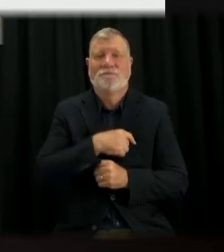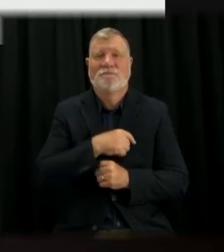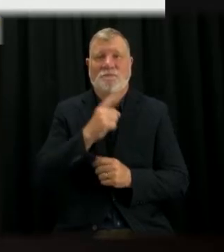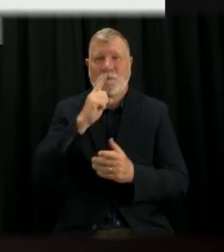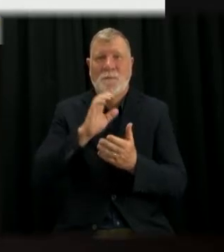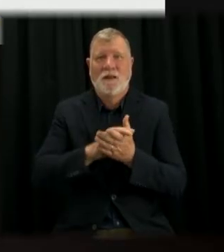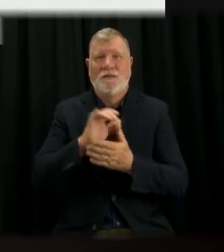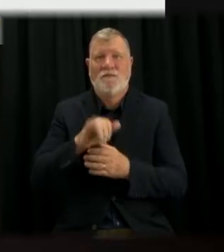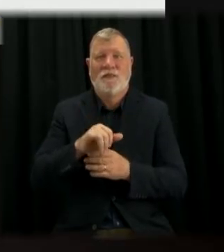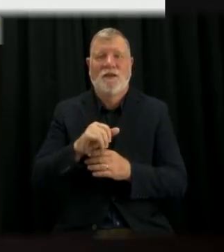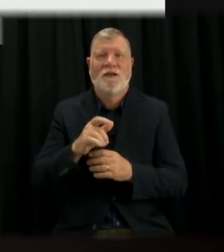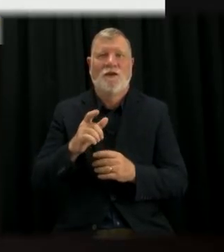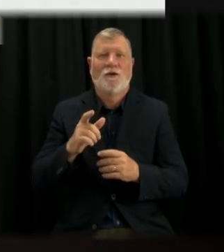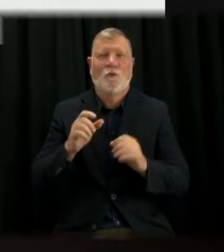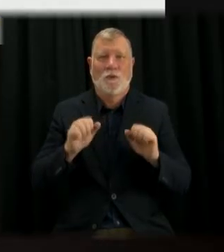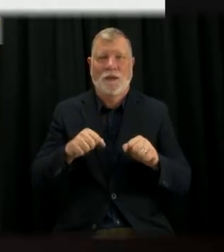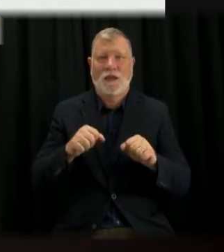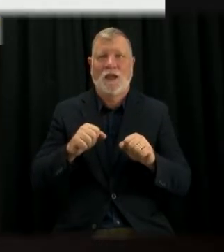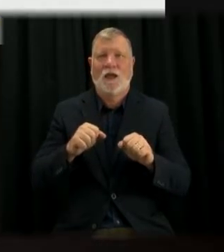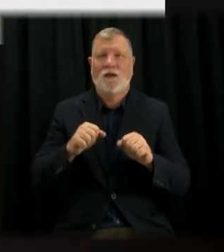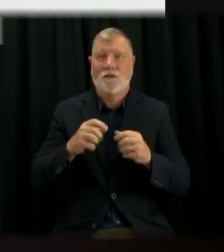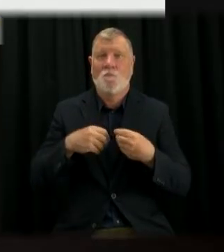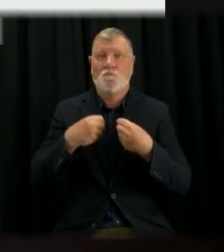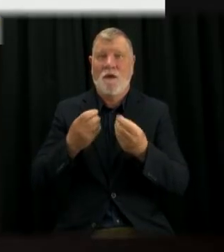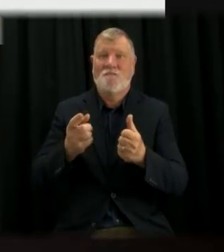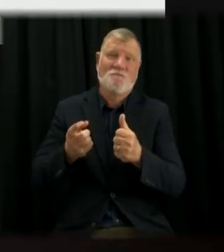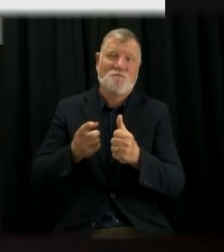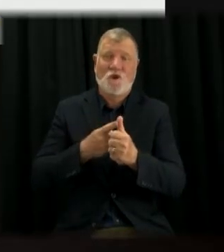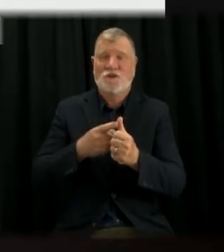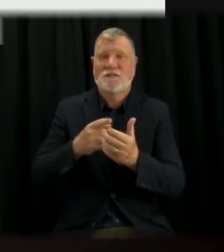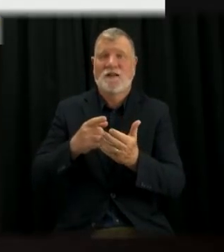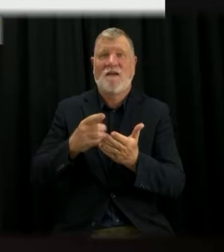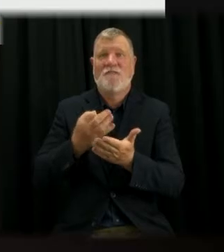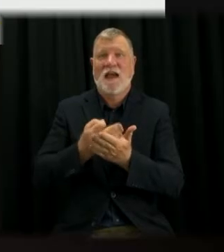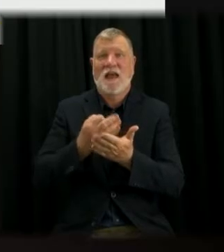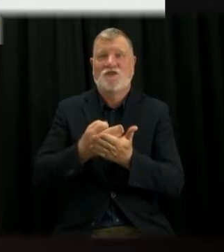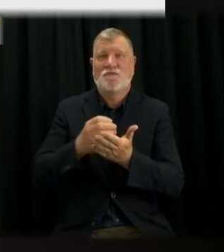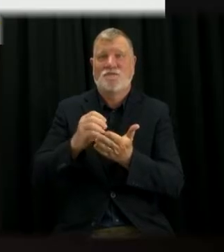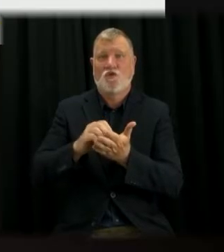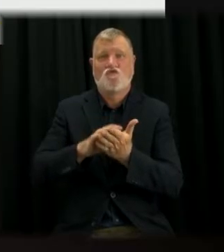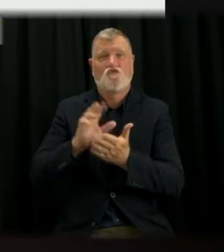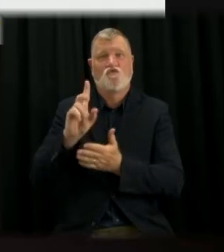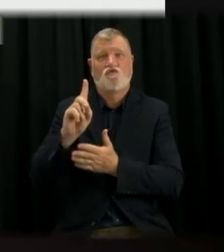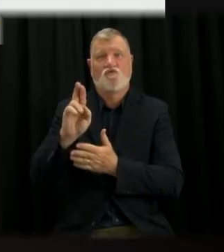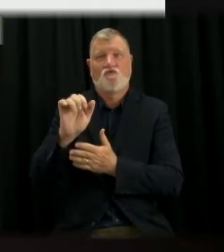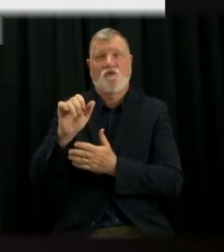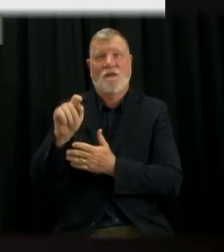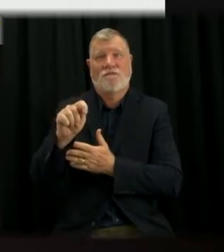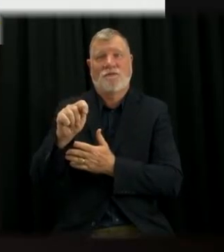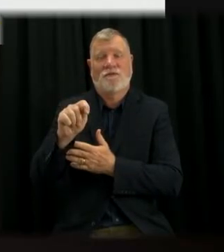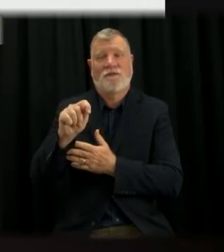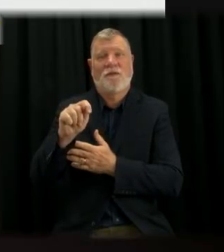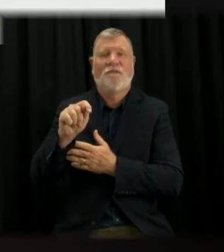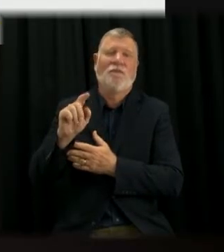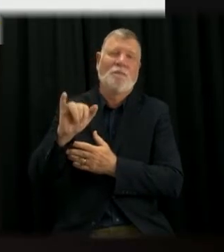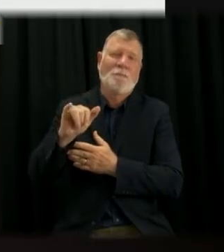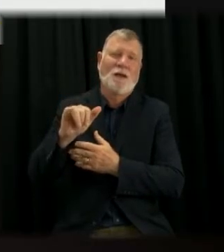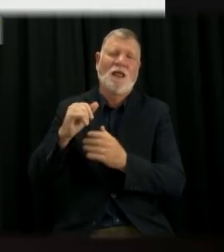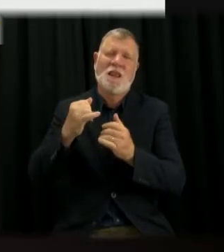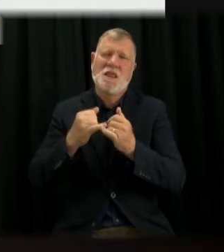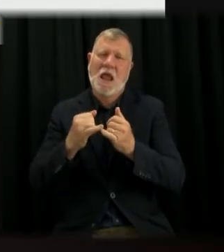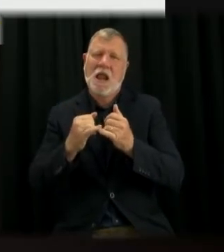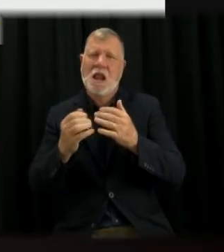y entendemos que tenemos la capacidad para obtener el primer borrador del el estado financiero, el primero